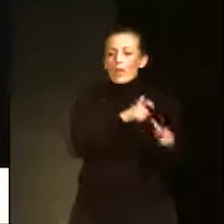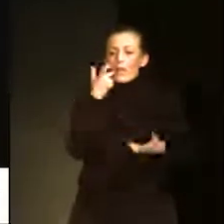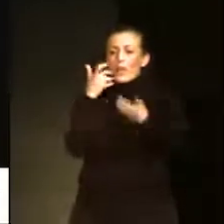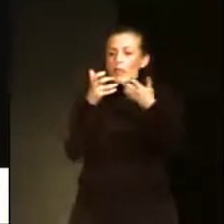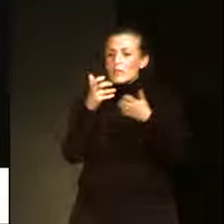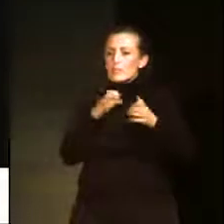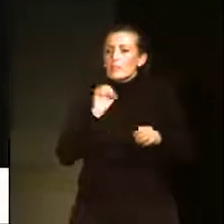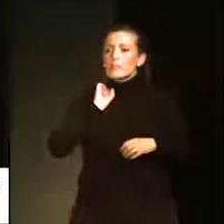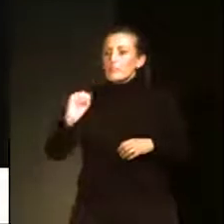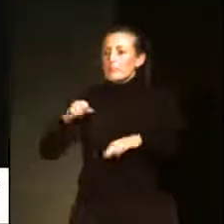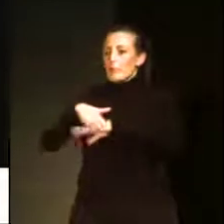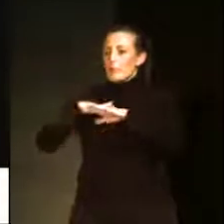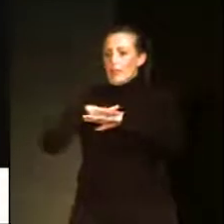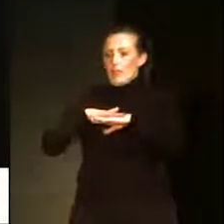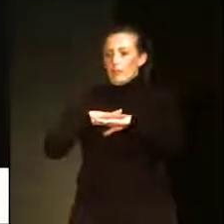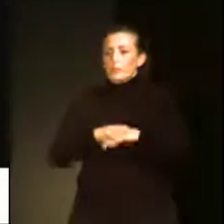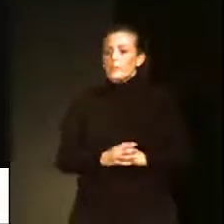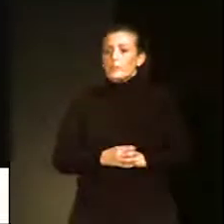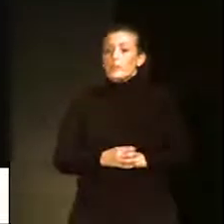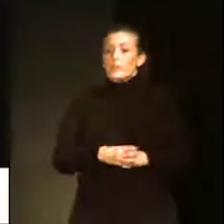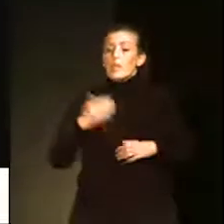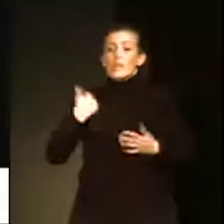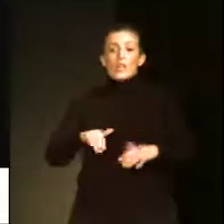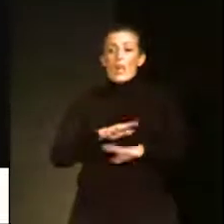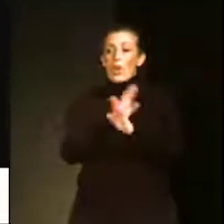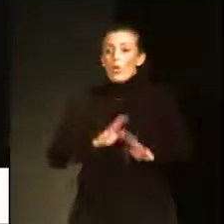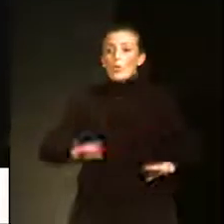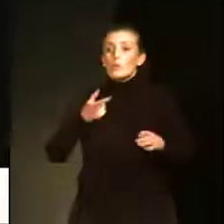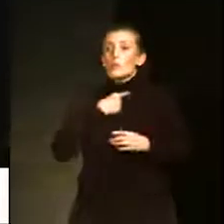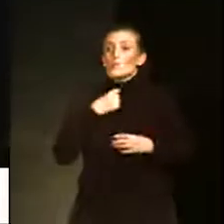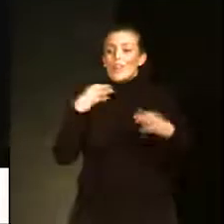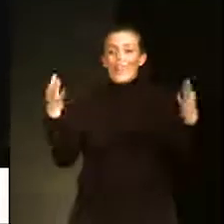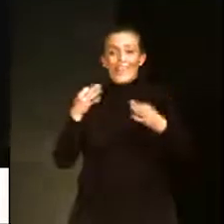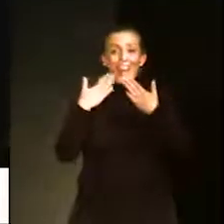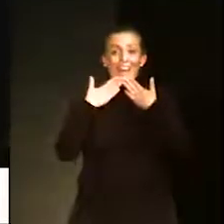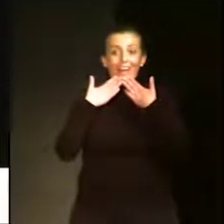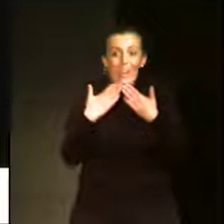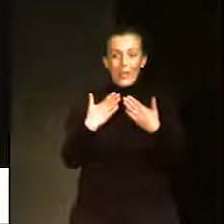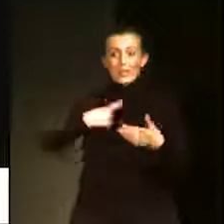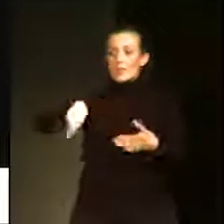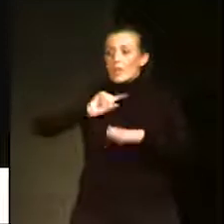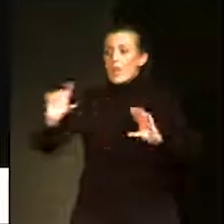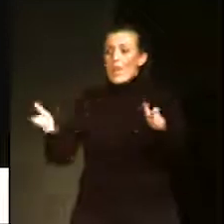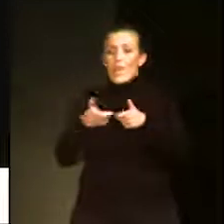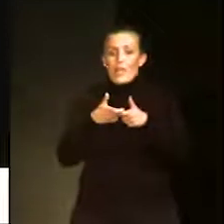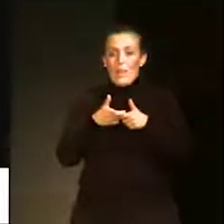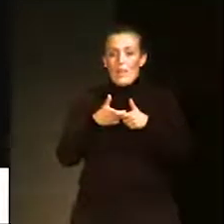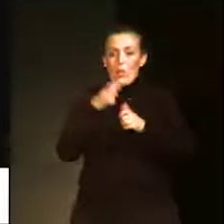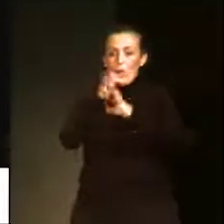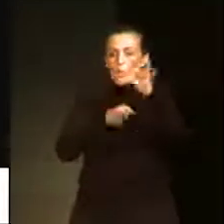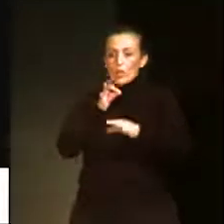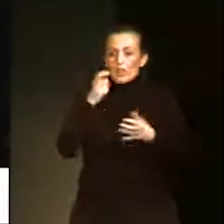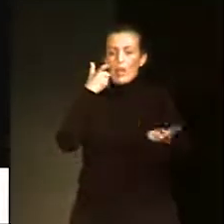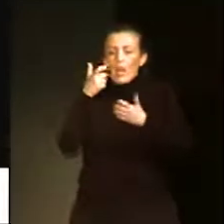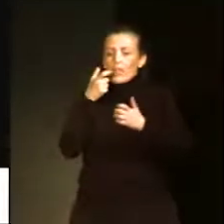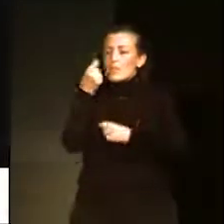artísticas dependientes del Ministerio. Por último, me gustaría agradecer al equipo de organización y de